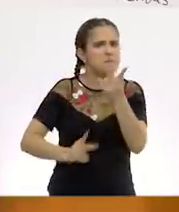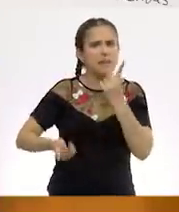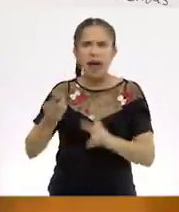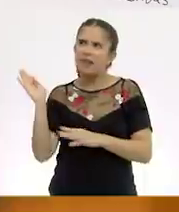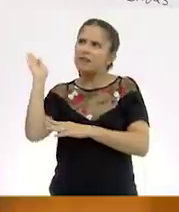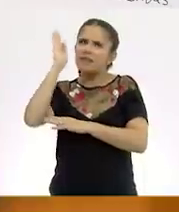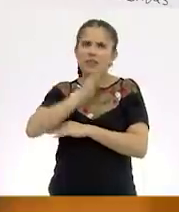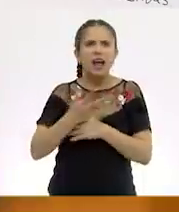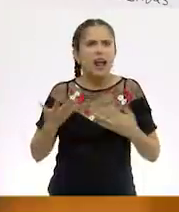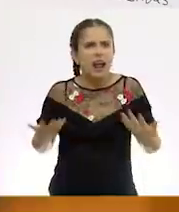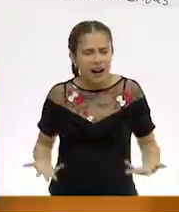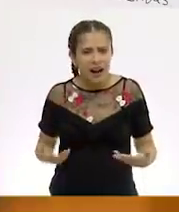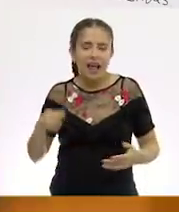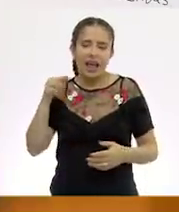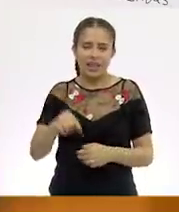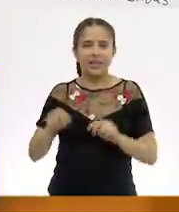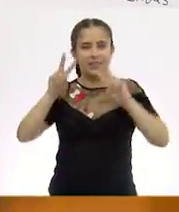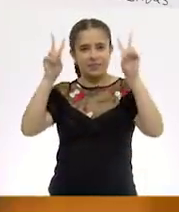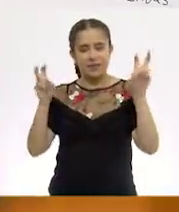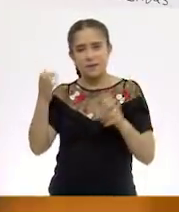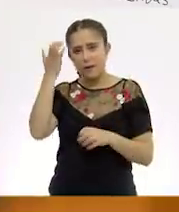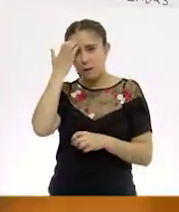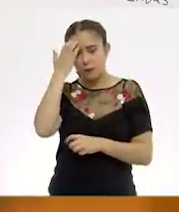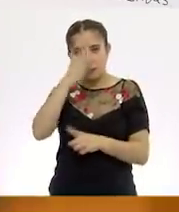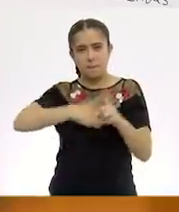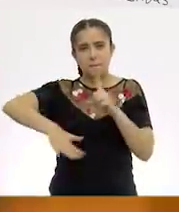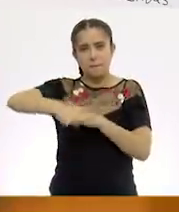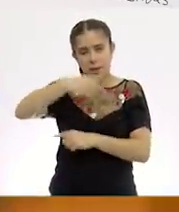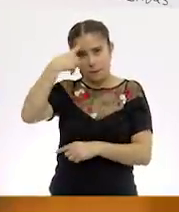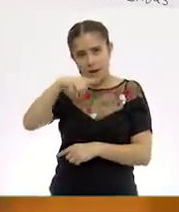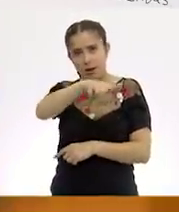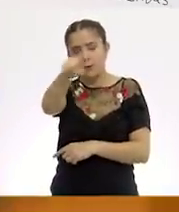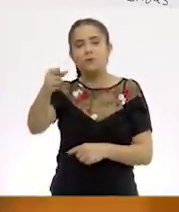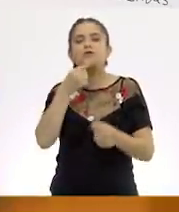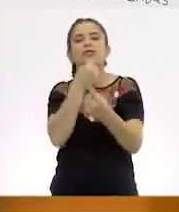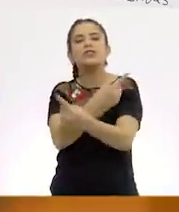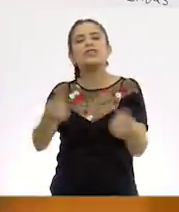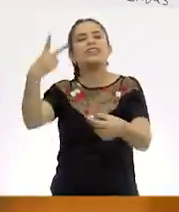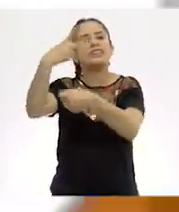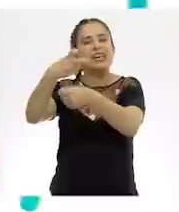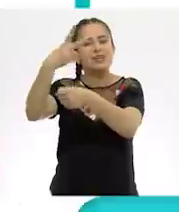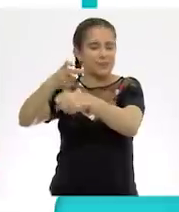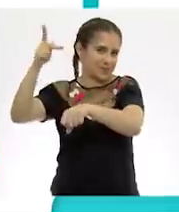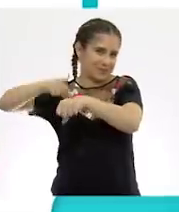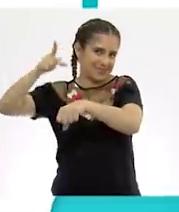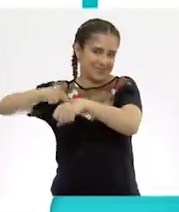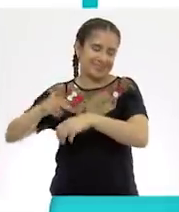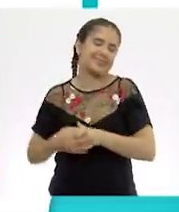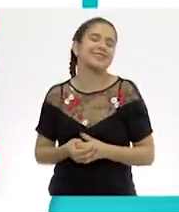del día? En la asignatura Conocimiento del Medio para las niñas y los niños de segundo grado de primaria.